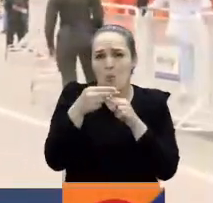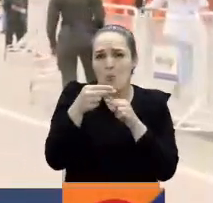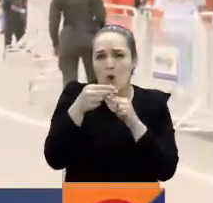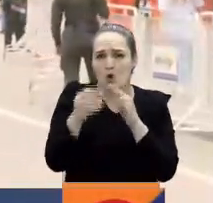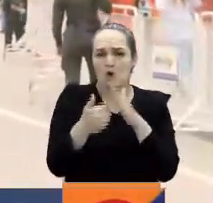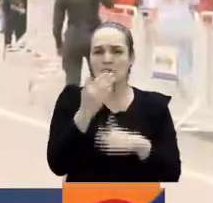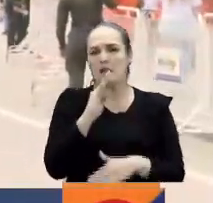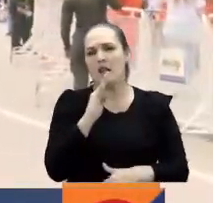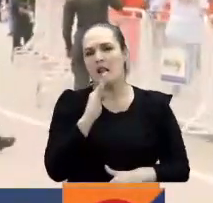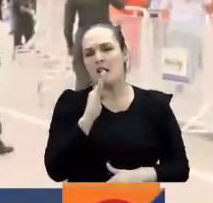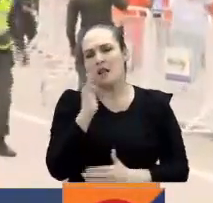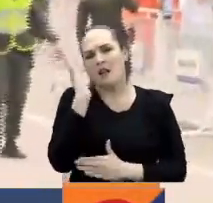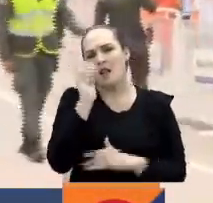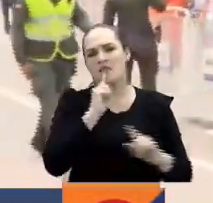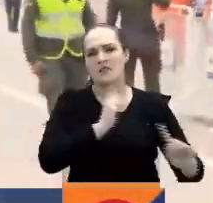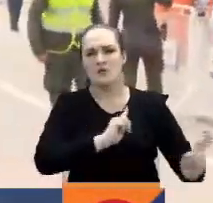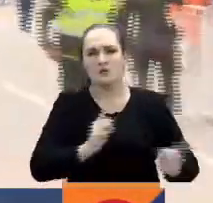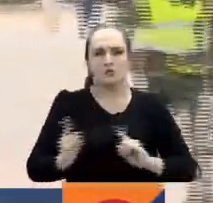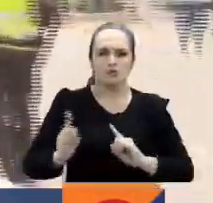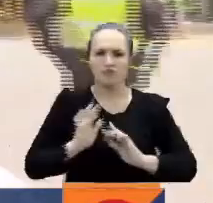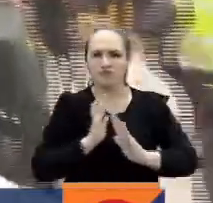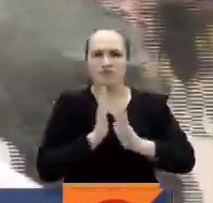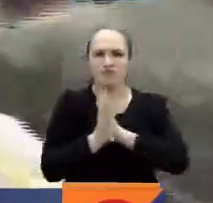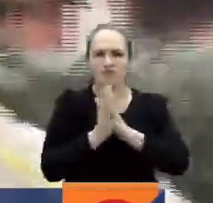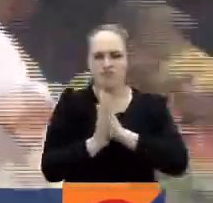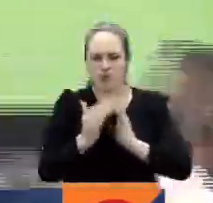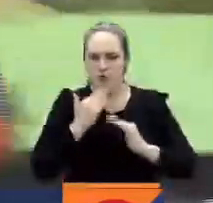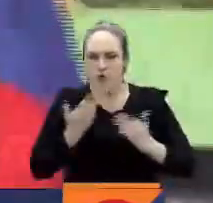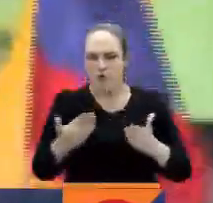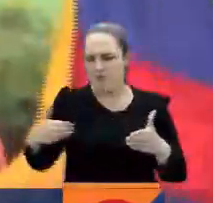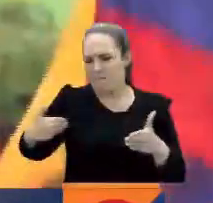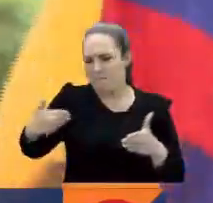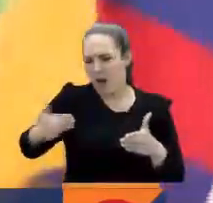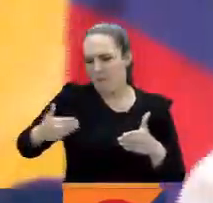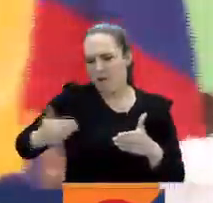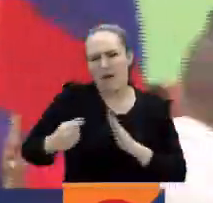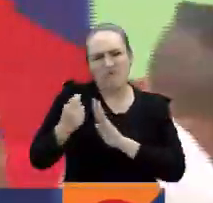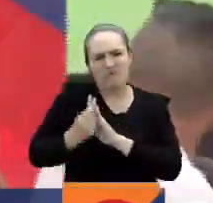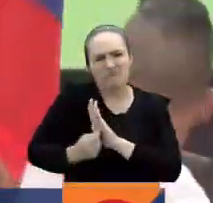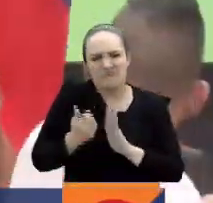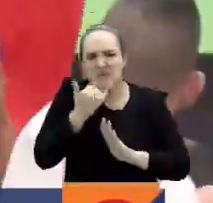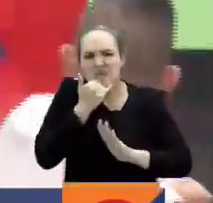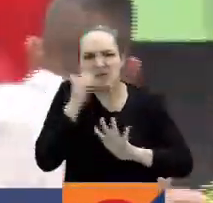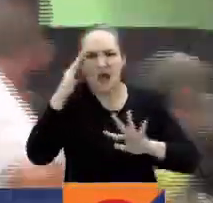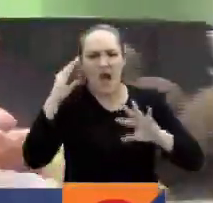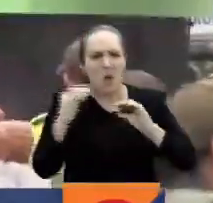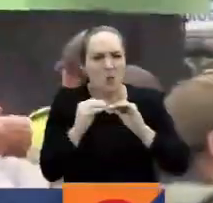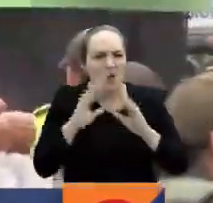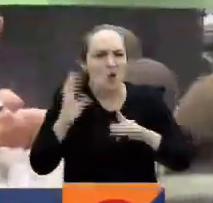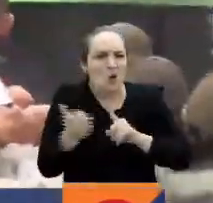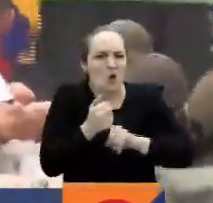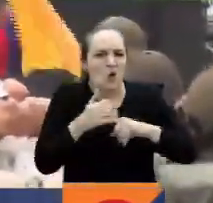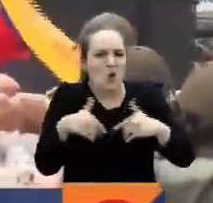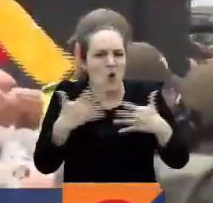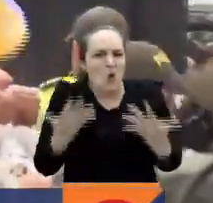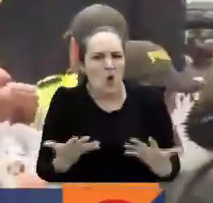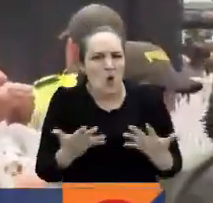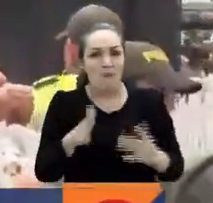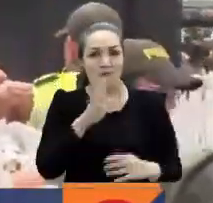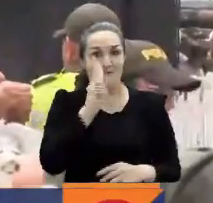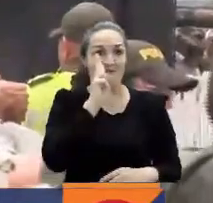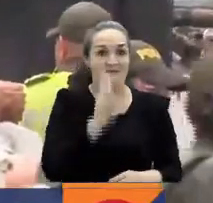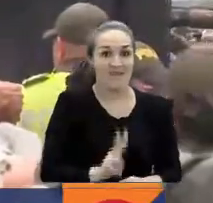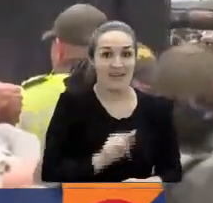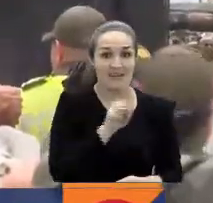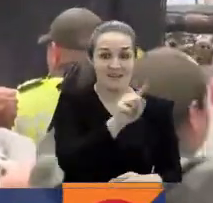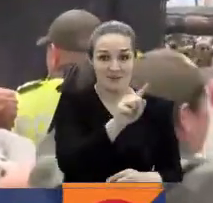sus declaraciones con todos los detalles de cómo se dio esta apertura de frontera, cómo se logró estos acuerdos entre el